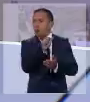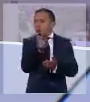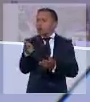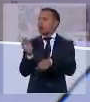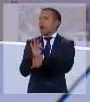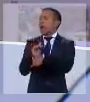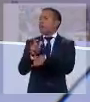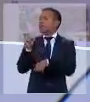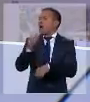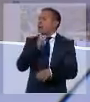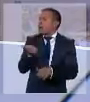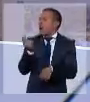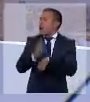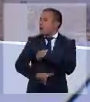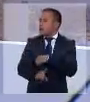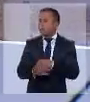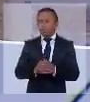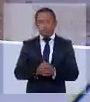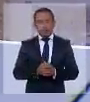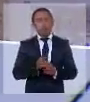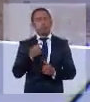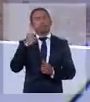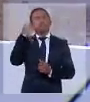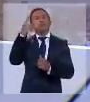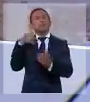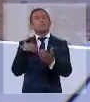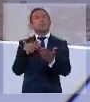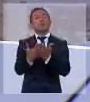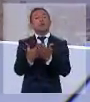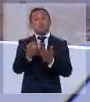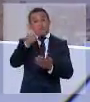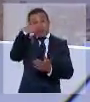¿no?, el problema principal de México es la corrupción.